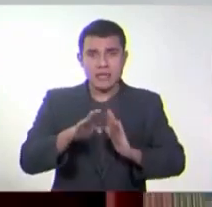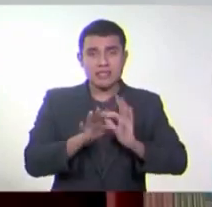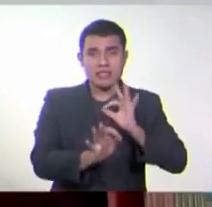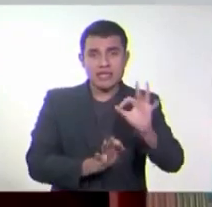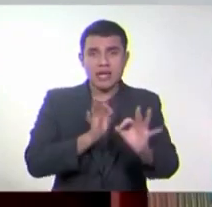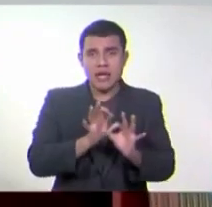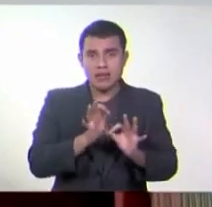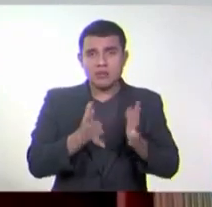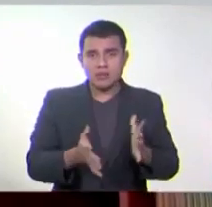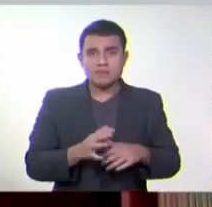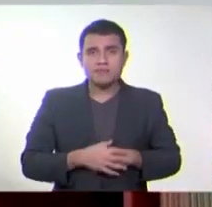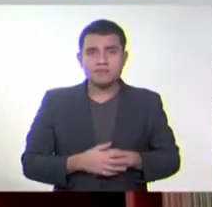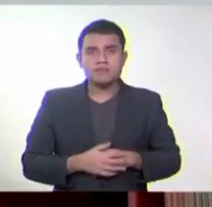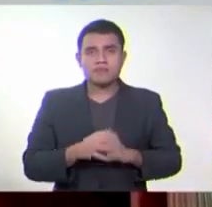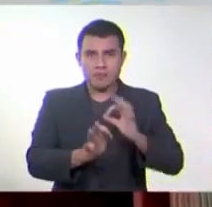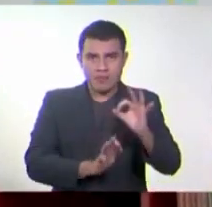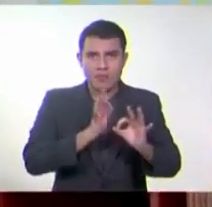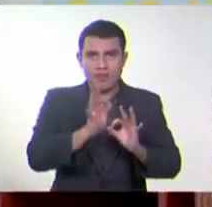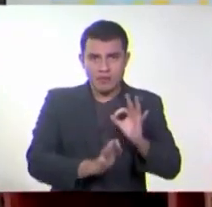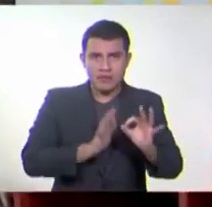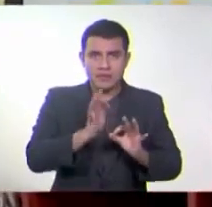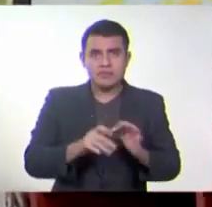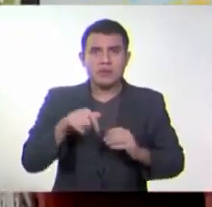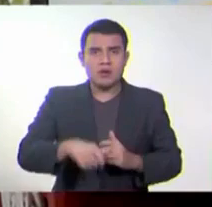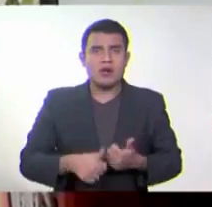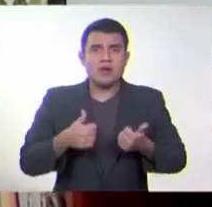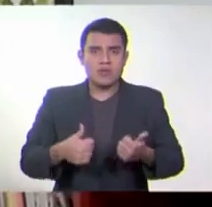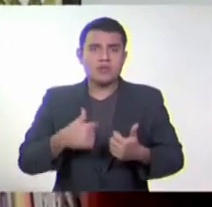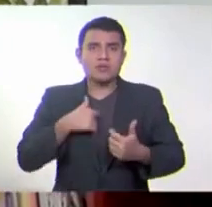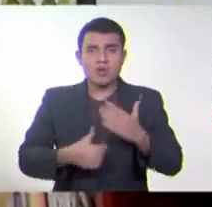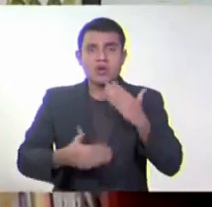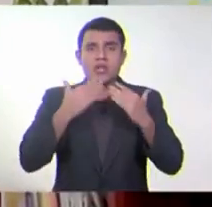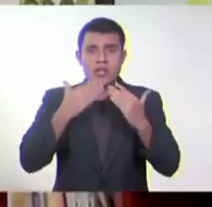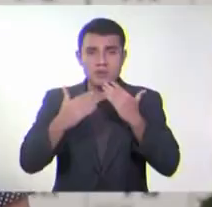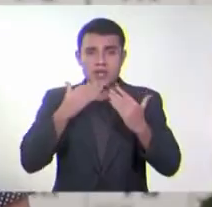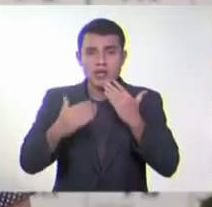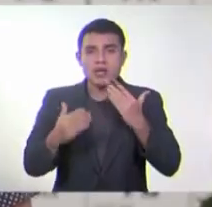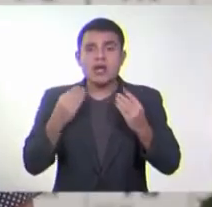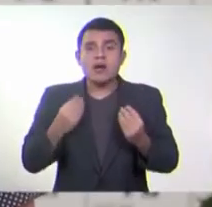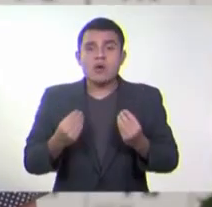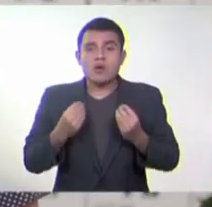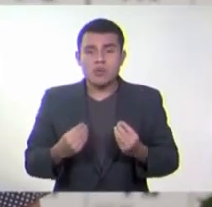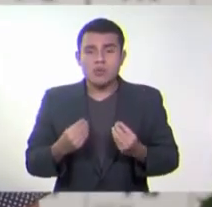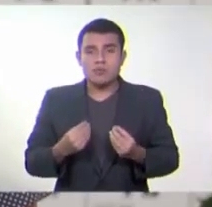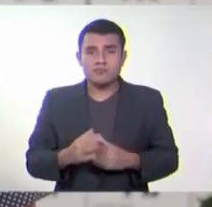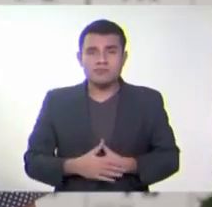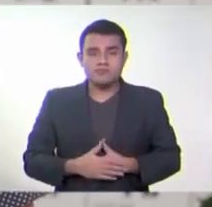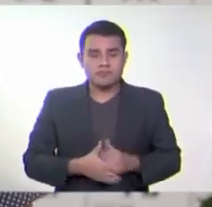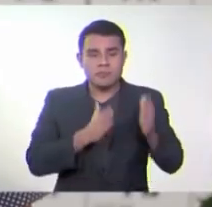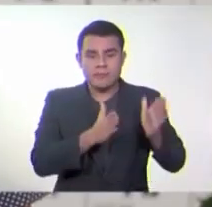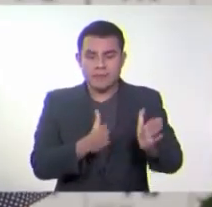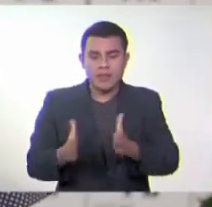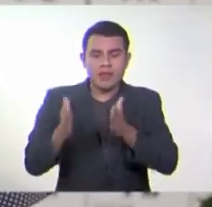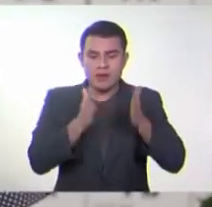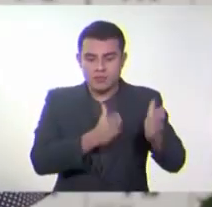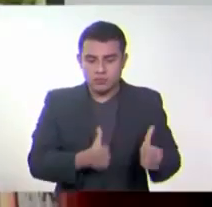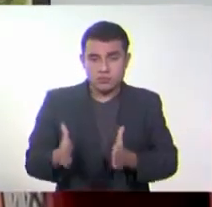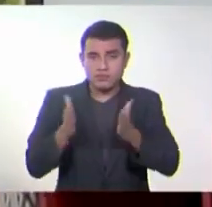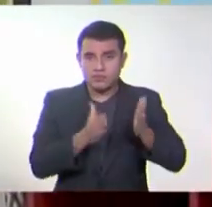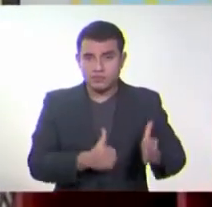¿sí? Ok, ahora les explicaré cómo está distribuida la tabla